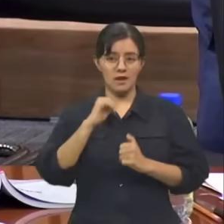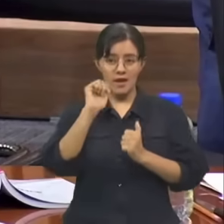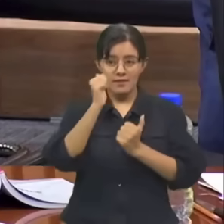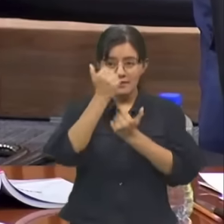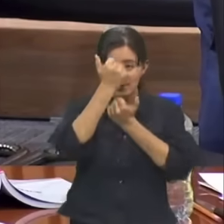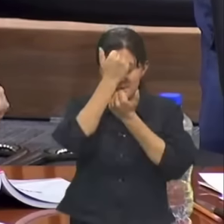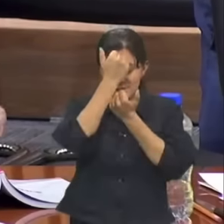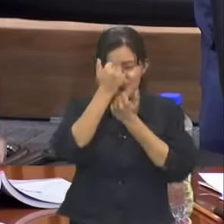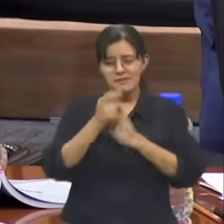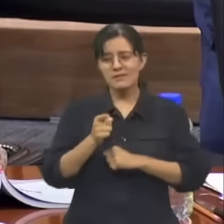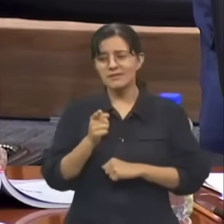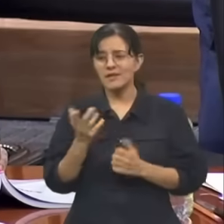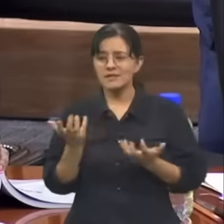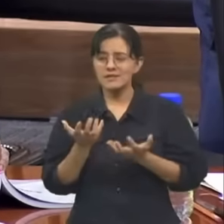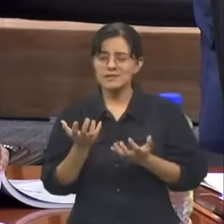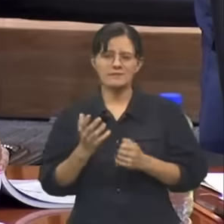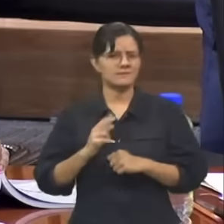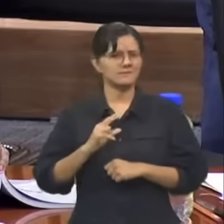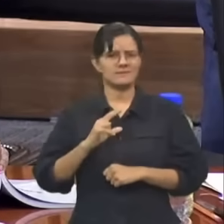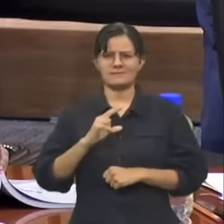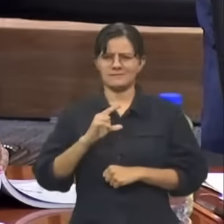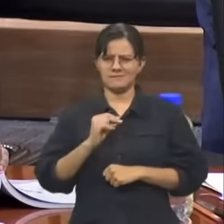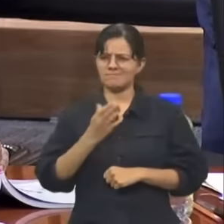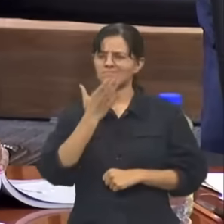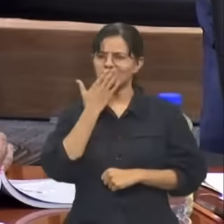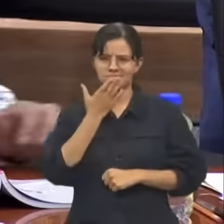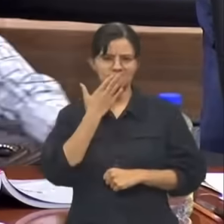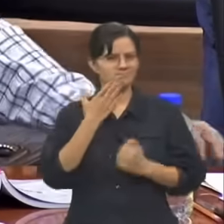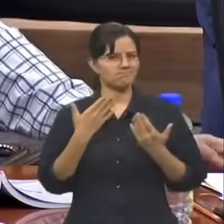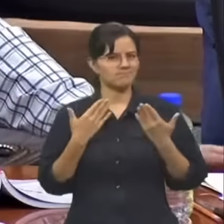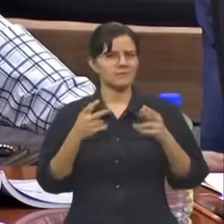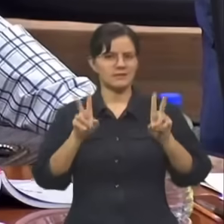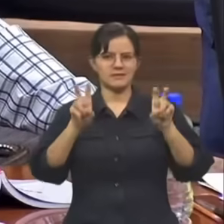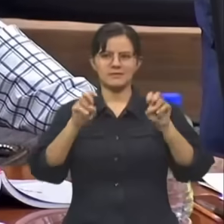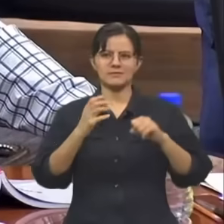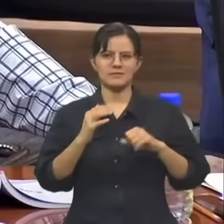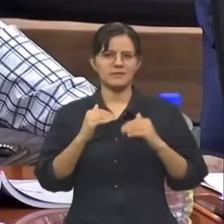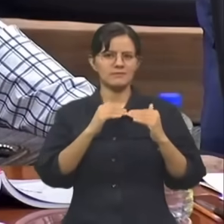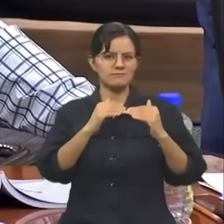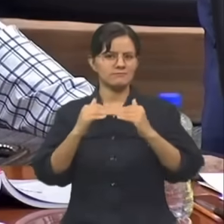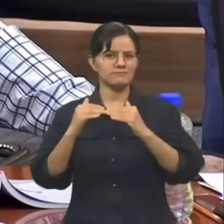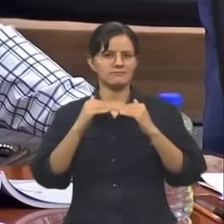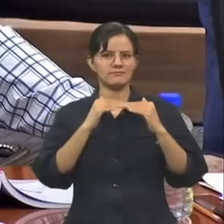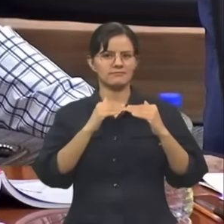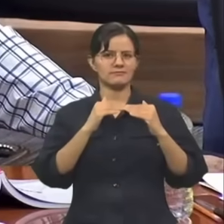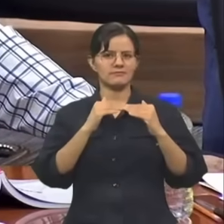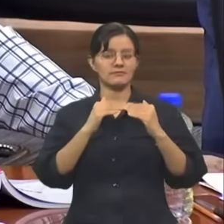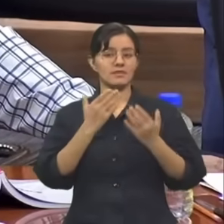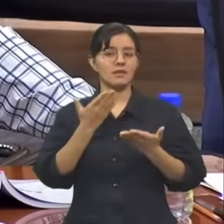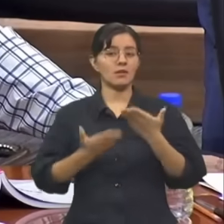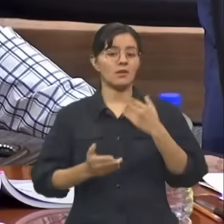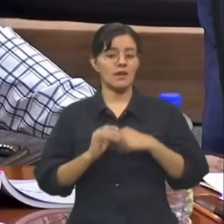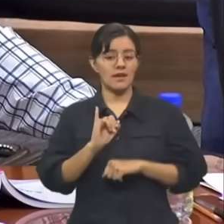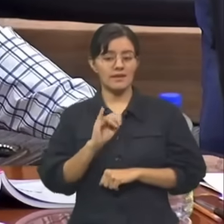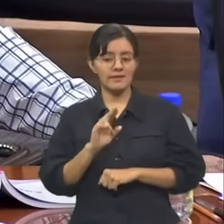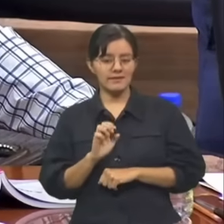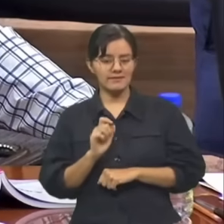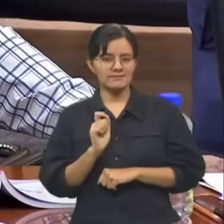hayan hecho ahora bien el in es